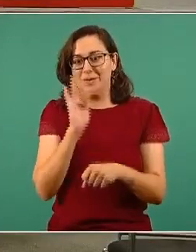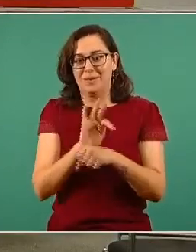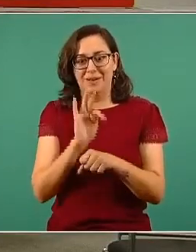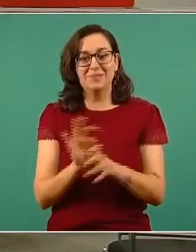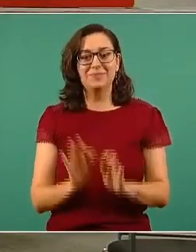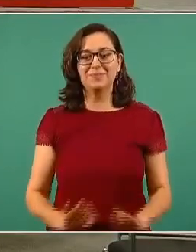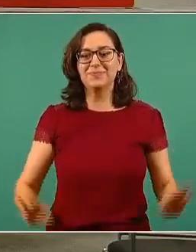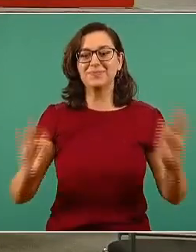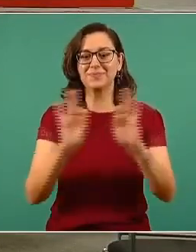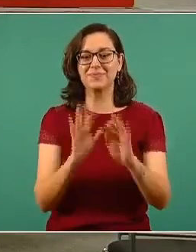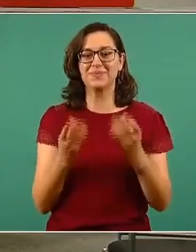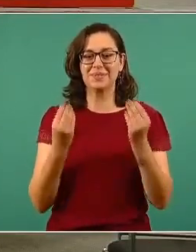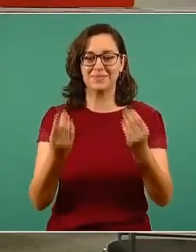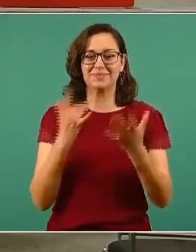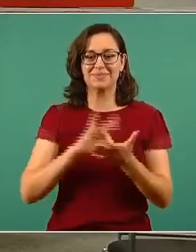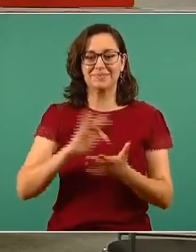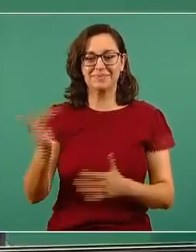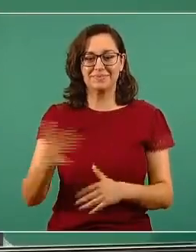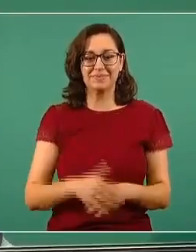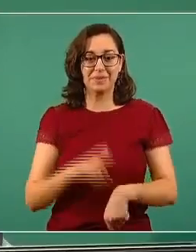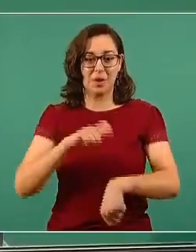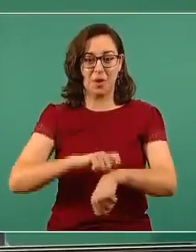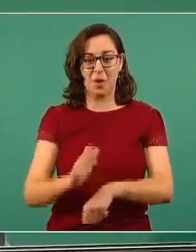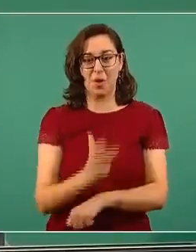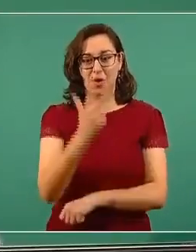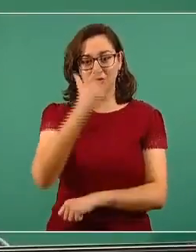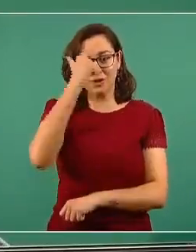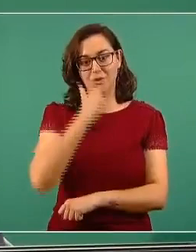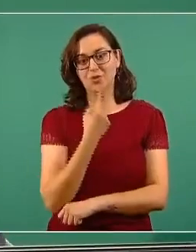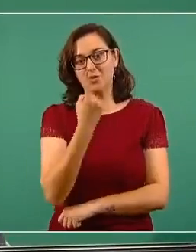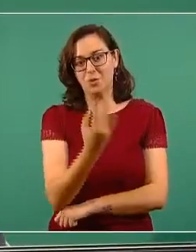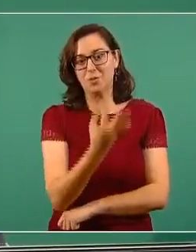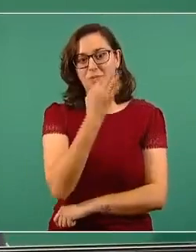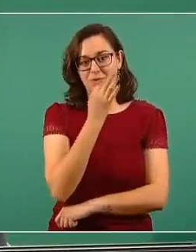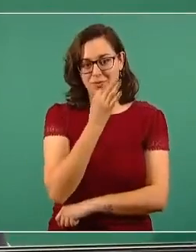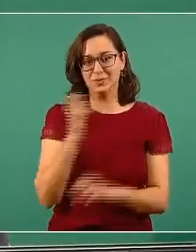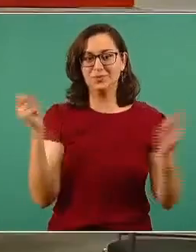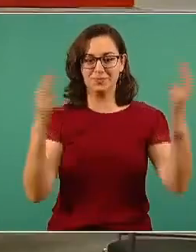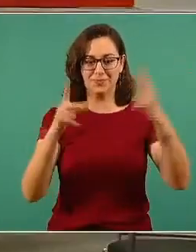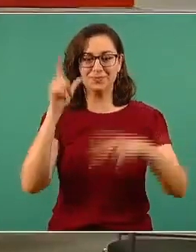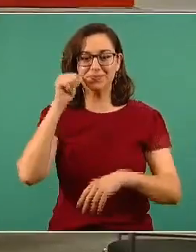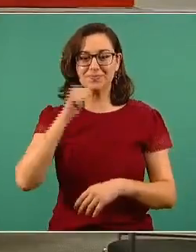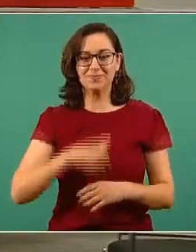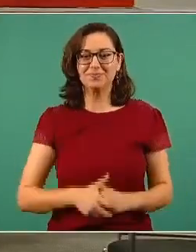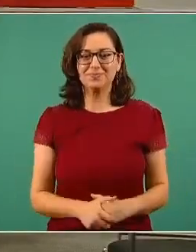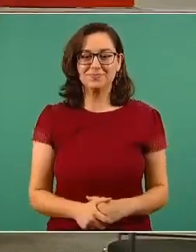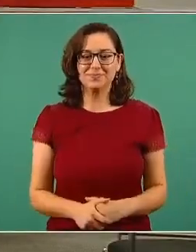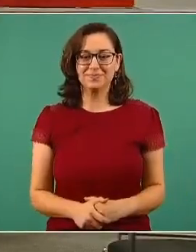importantes. Muchas gracias. 20 horas con 1 minuto y nos vemos mañana.